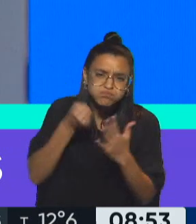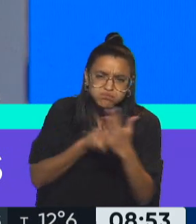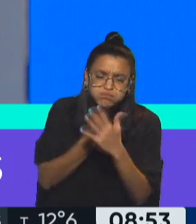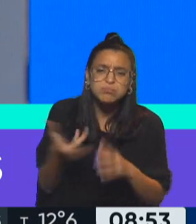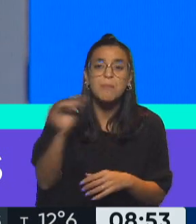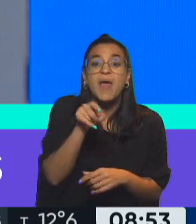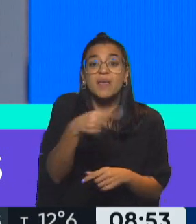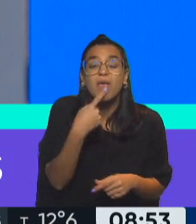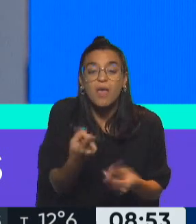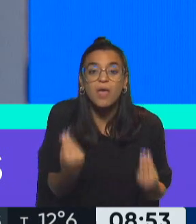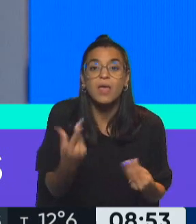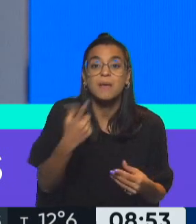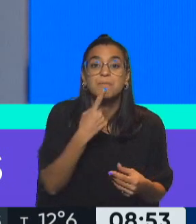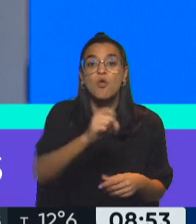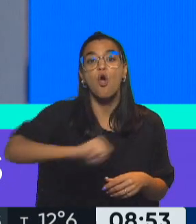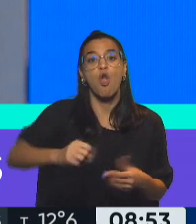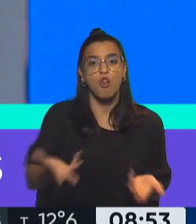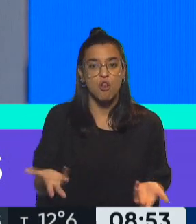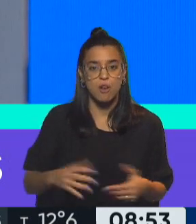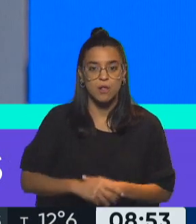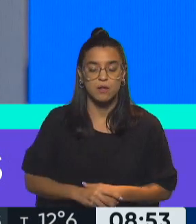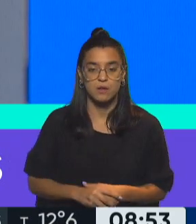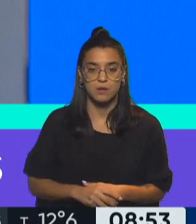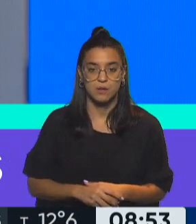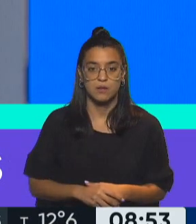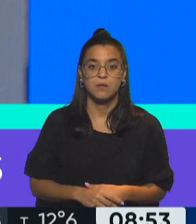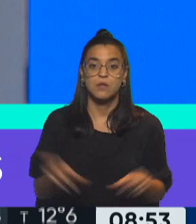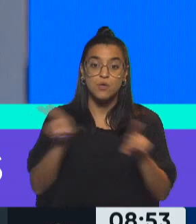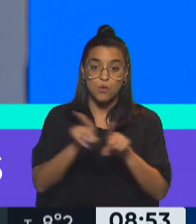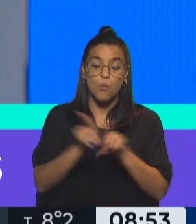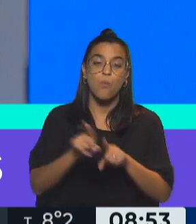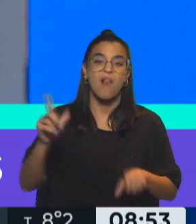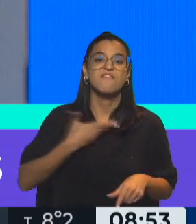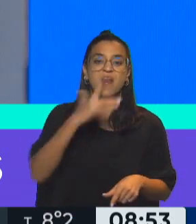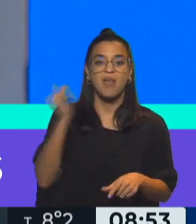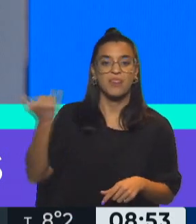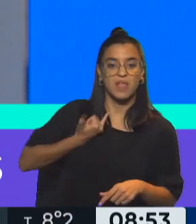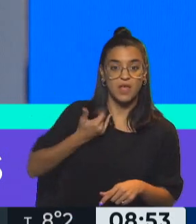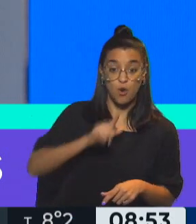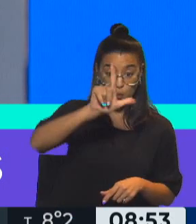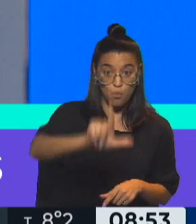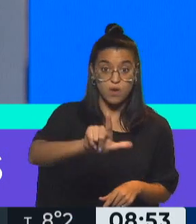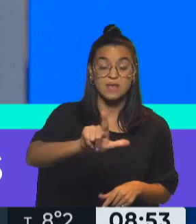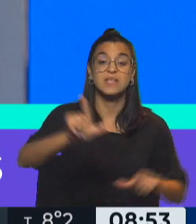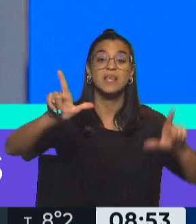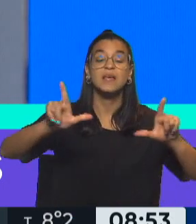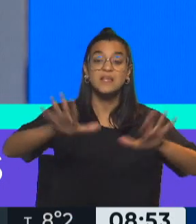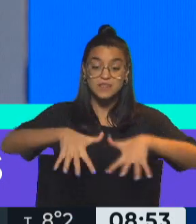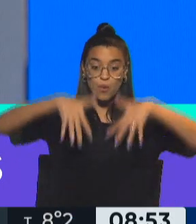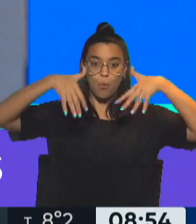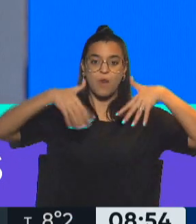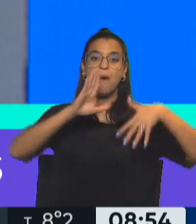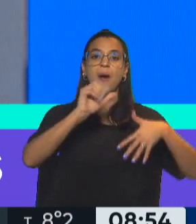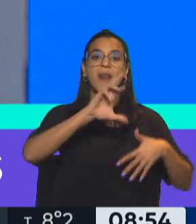que el pibe haga un gol. Como me lo dijo el gallego, el lunes en la tribuna de Barraca